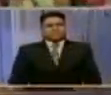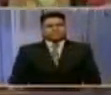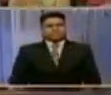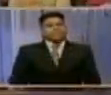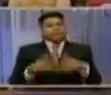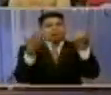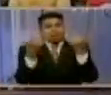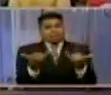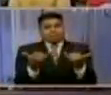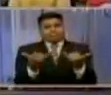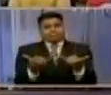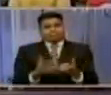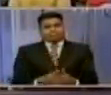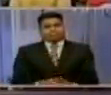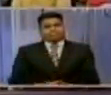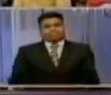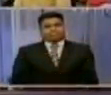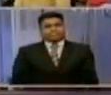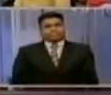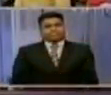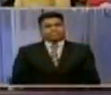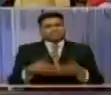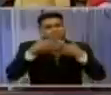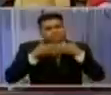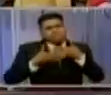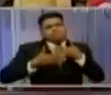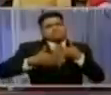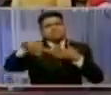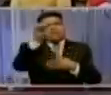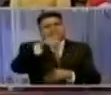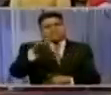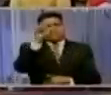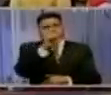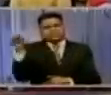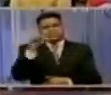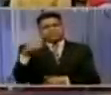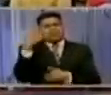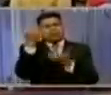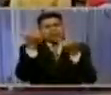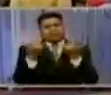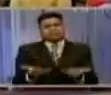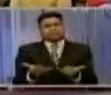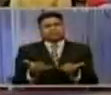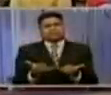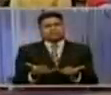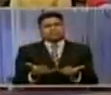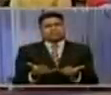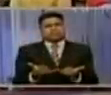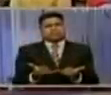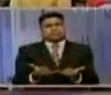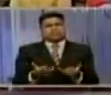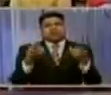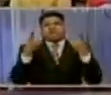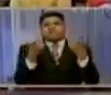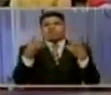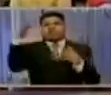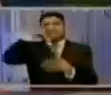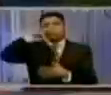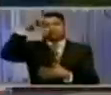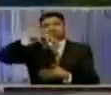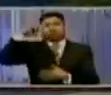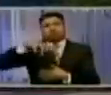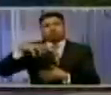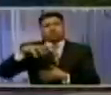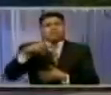Ahora, a partir de esta semana ya, a pesar de que no ha llovido lo que ha tenido que llover,